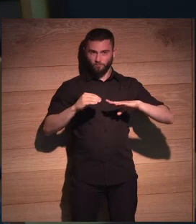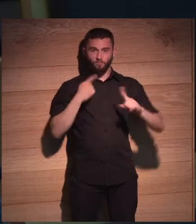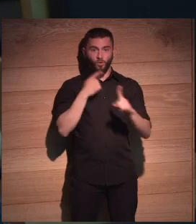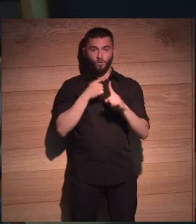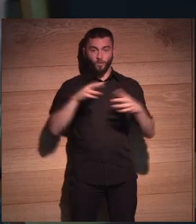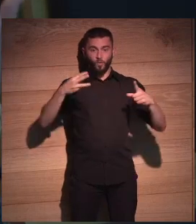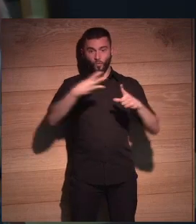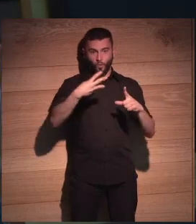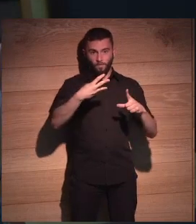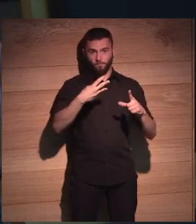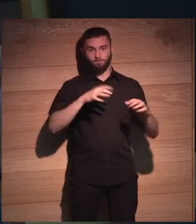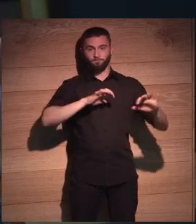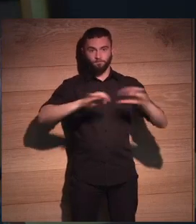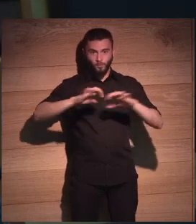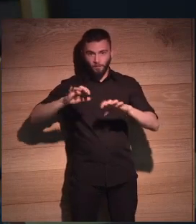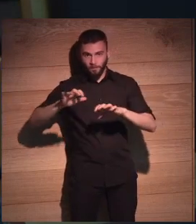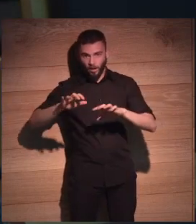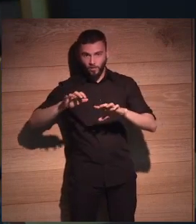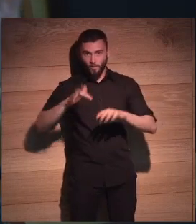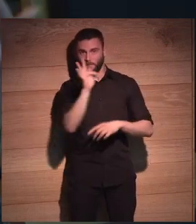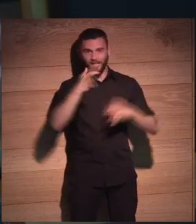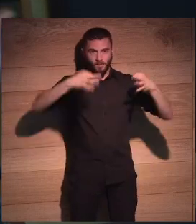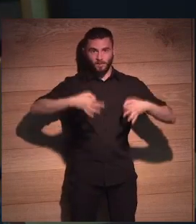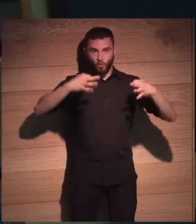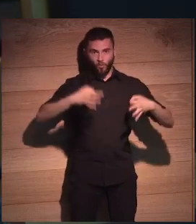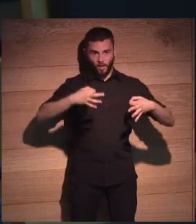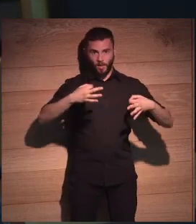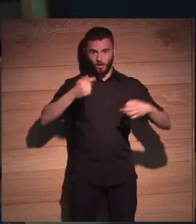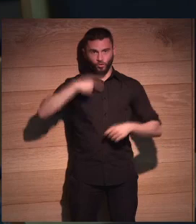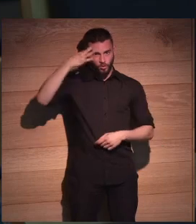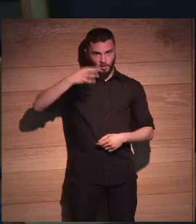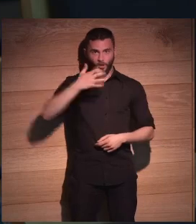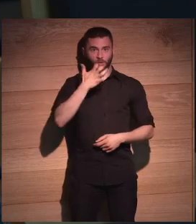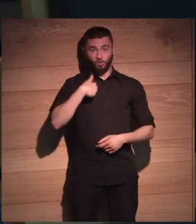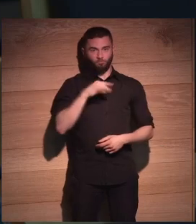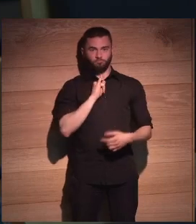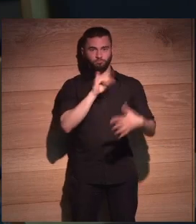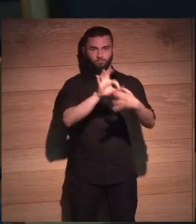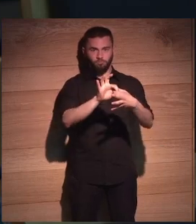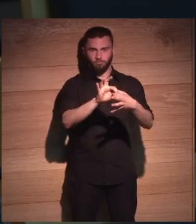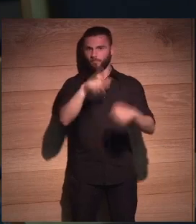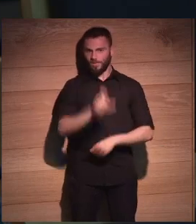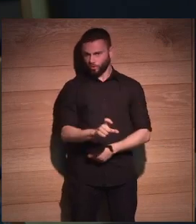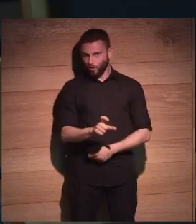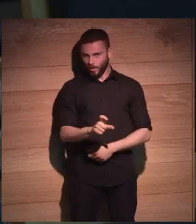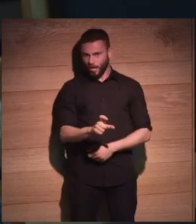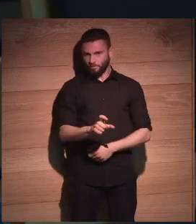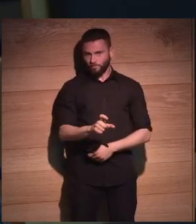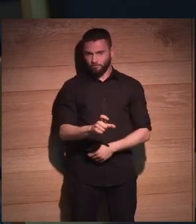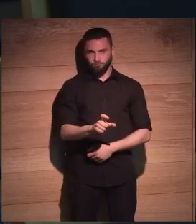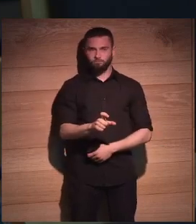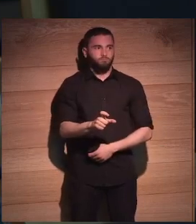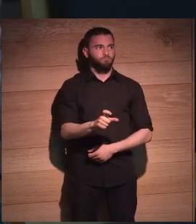manejarnos por la web y además con una cierta seguridad. Yo creo que si yo me identifico como persona en